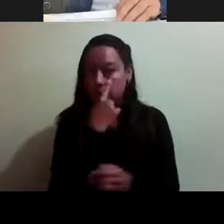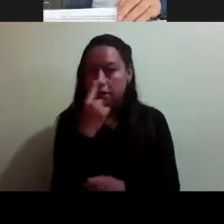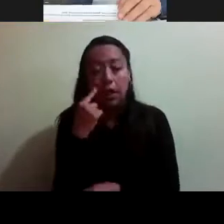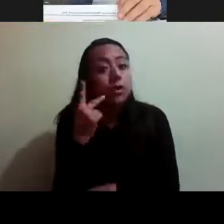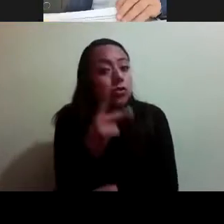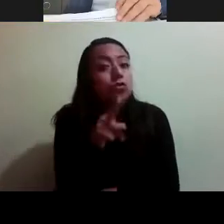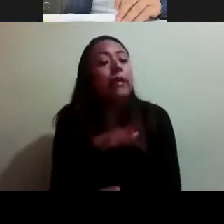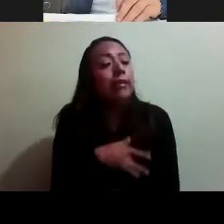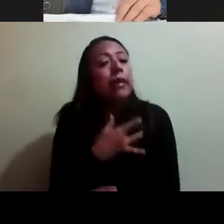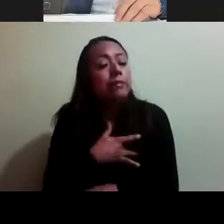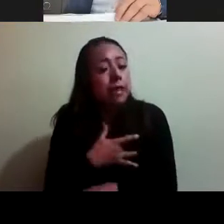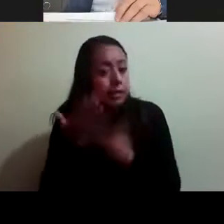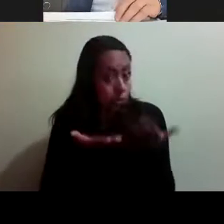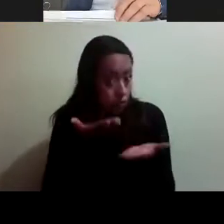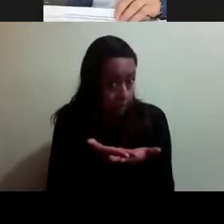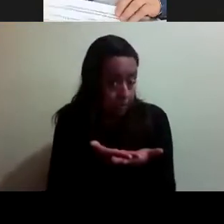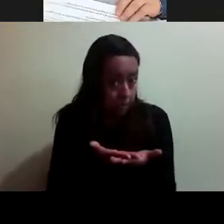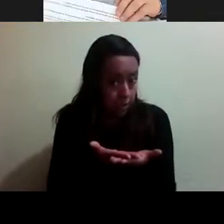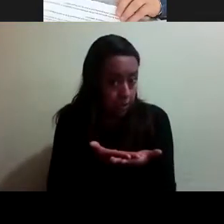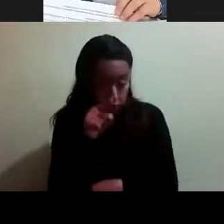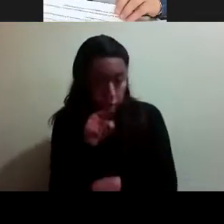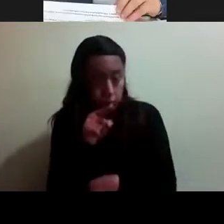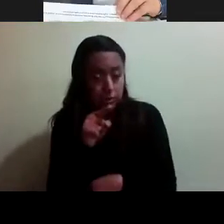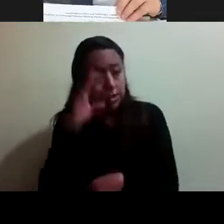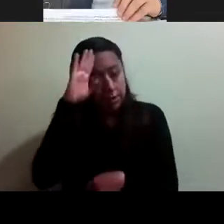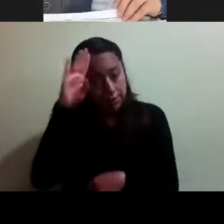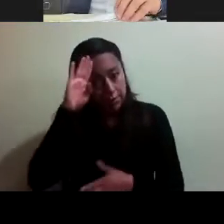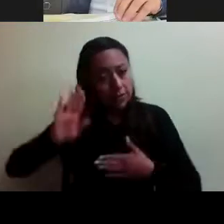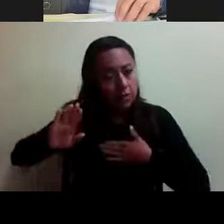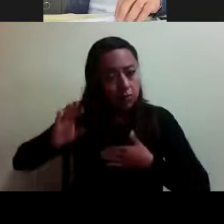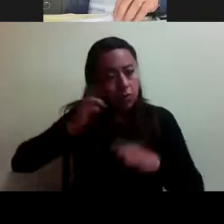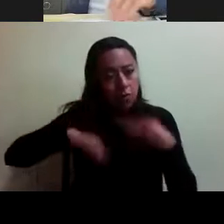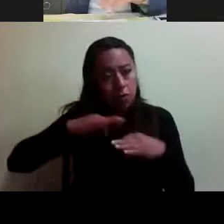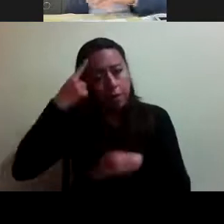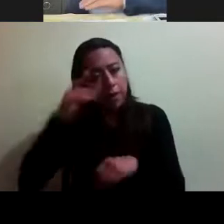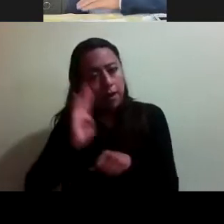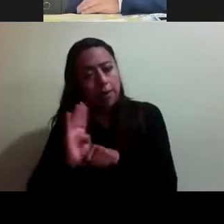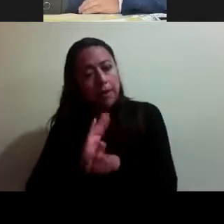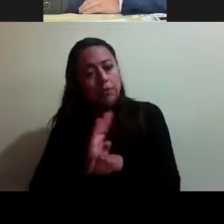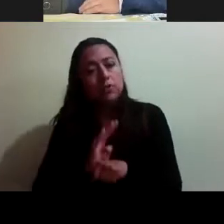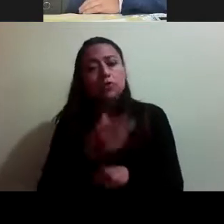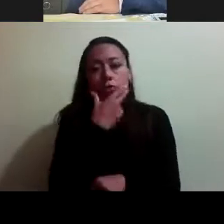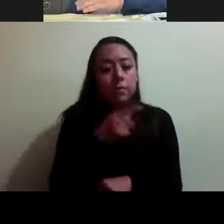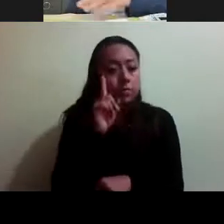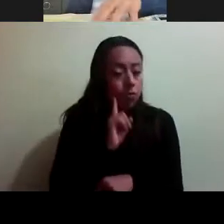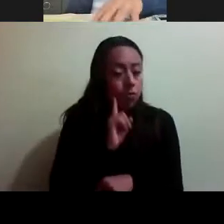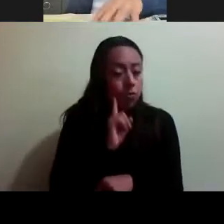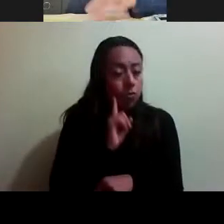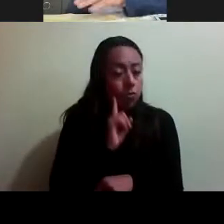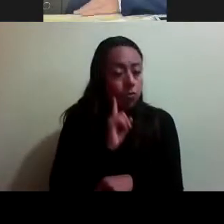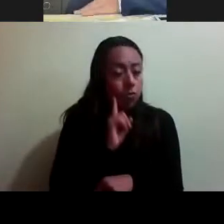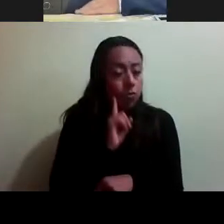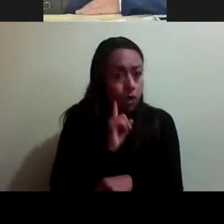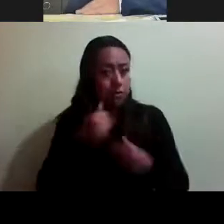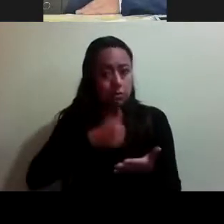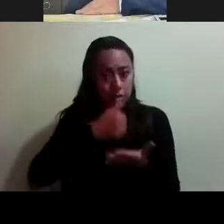esa propuesta usted tendría con todos estos compromisos para beneficio de las y los capitalinos desde el Congreso. Sería